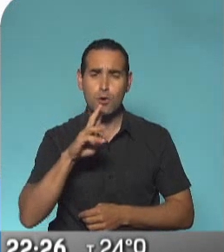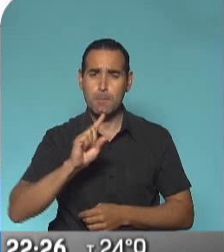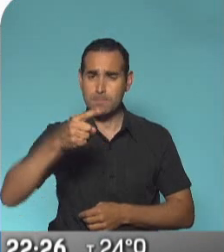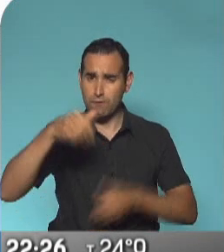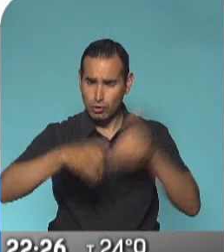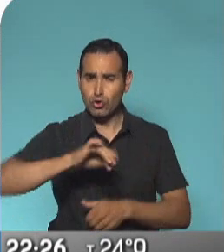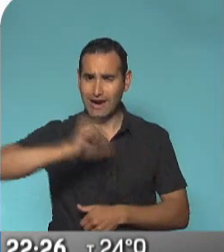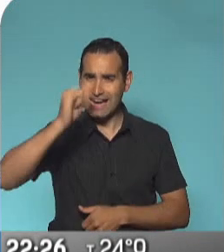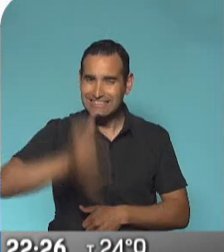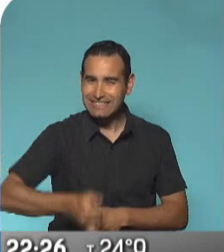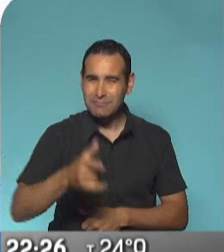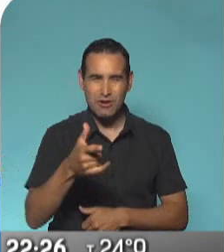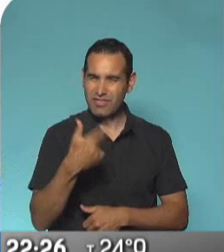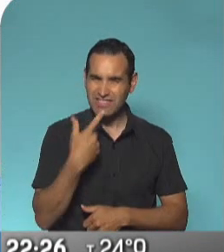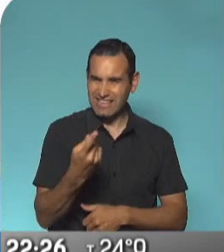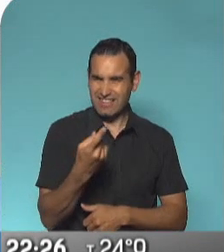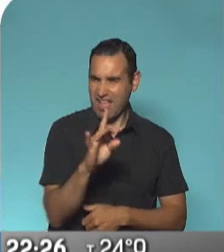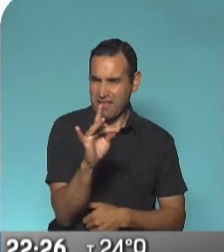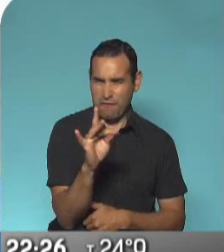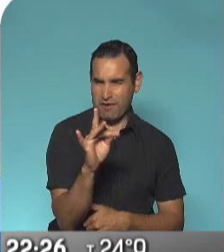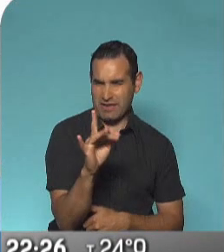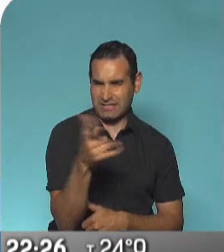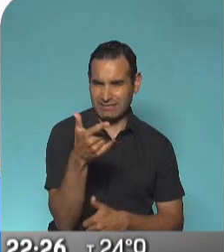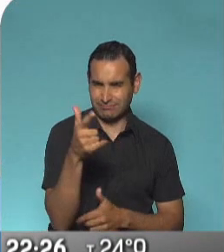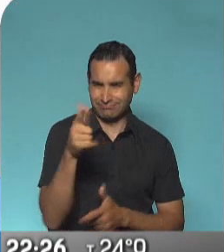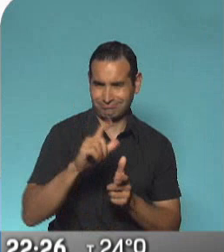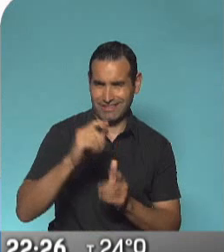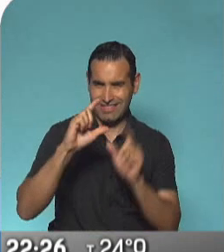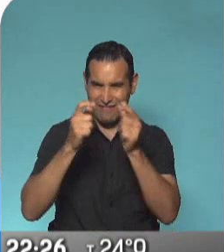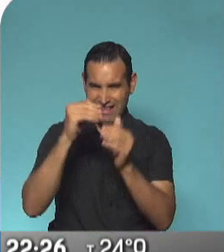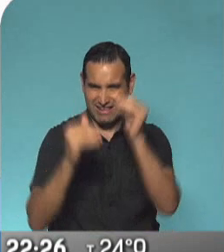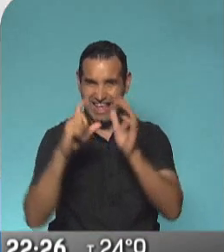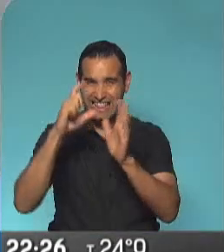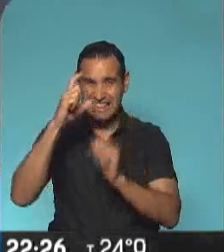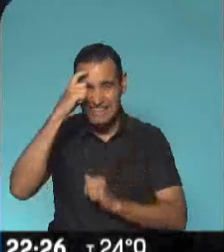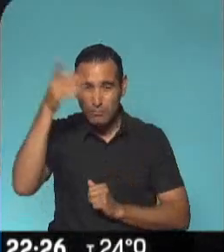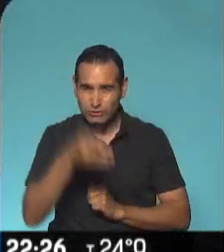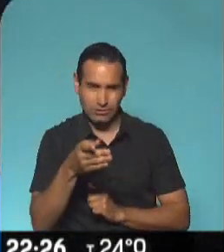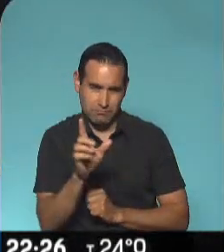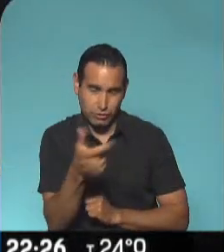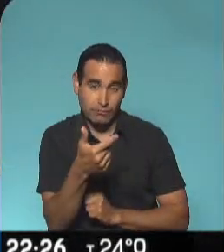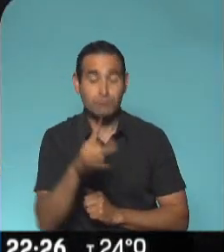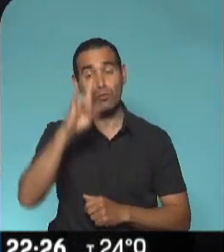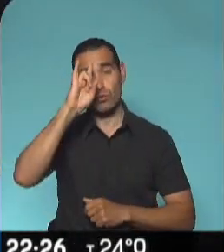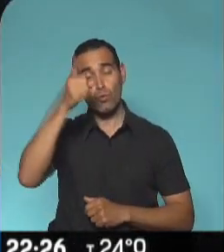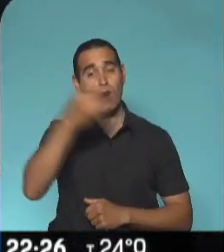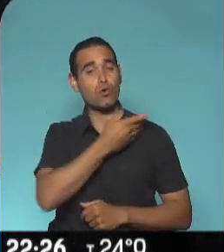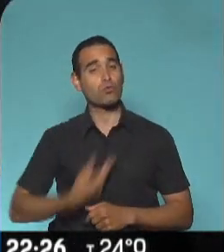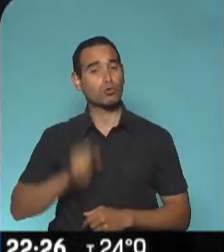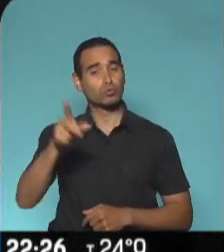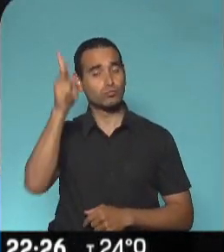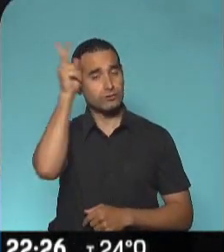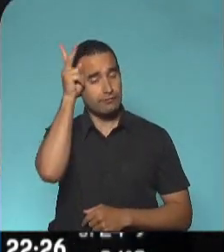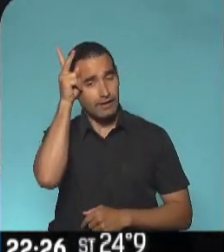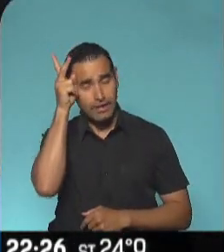que es estadísticamente improbable que haya sido por una diferencia de 10%. Desde Uruguay, el gobierno de Tabaré